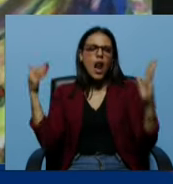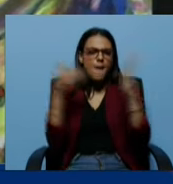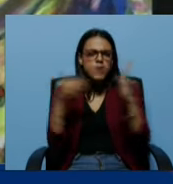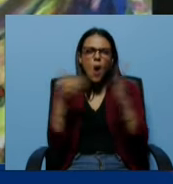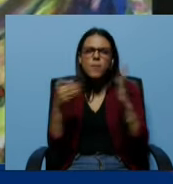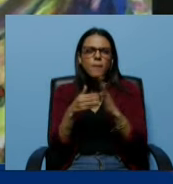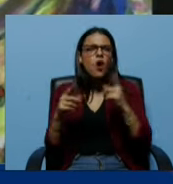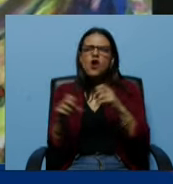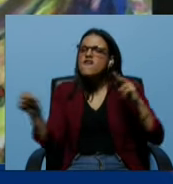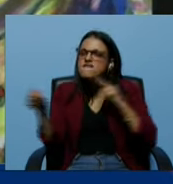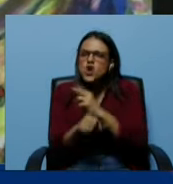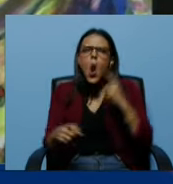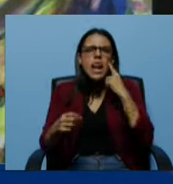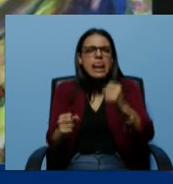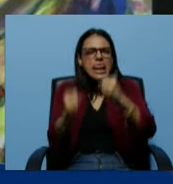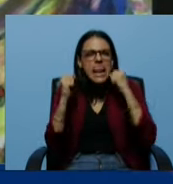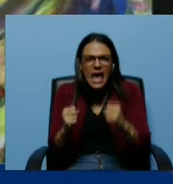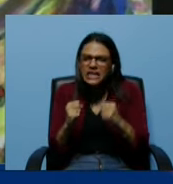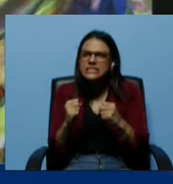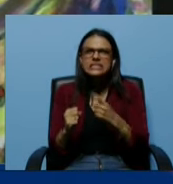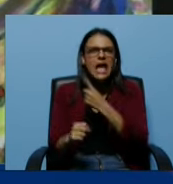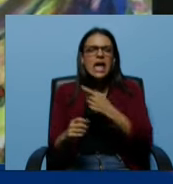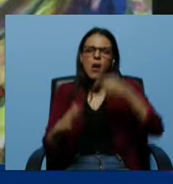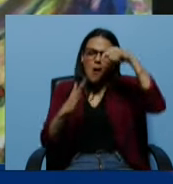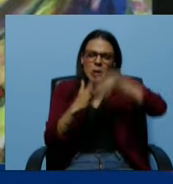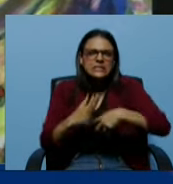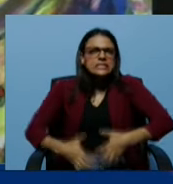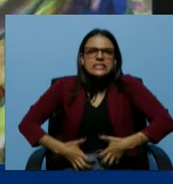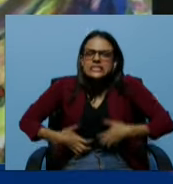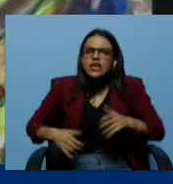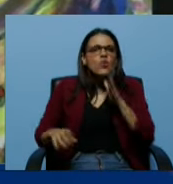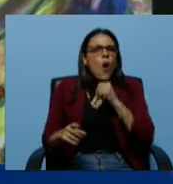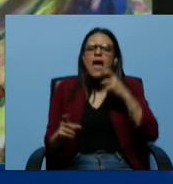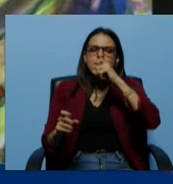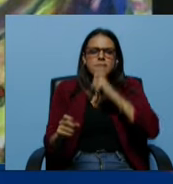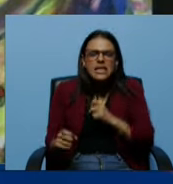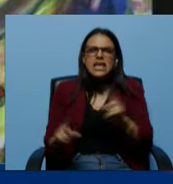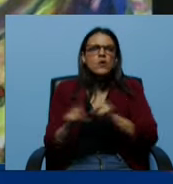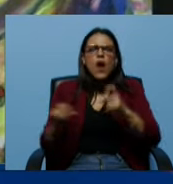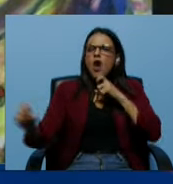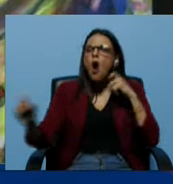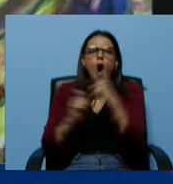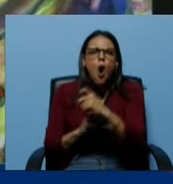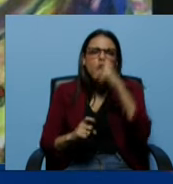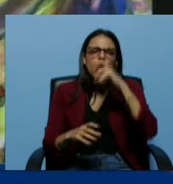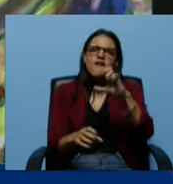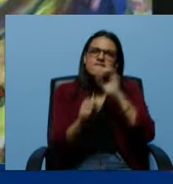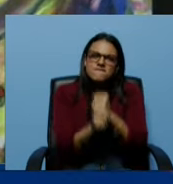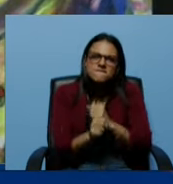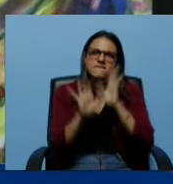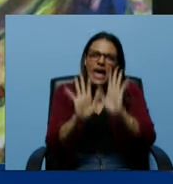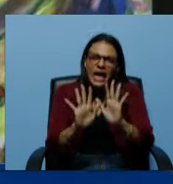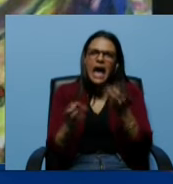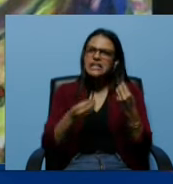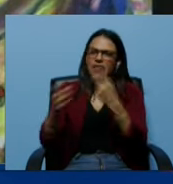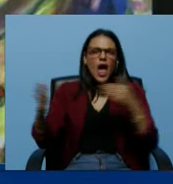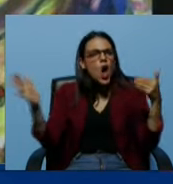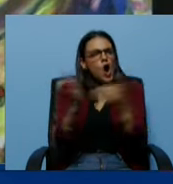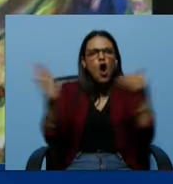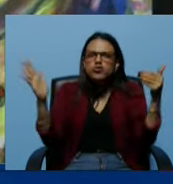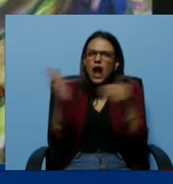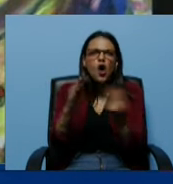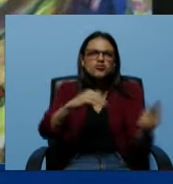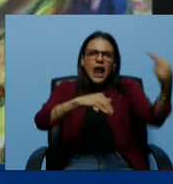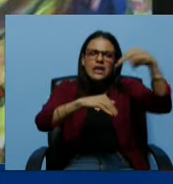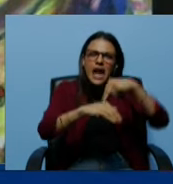las más violentas, de las más intolerantes, llena de odio y de venganza. Una arremetida